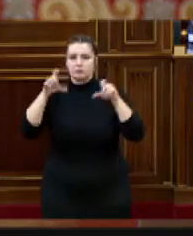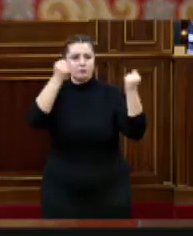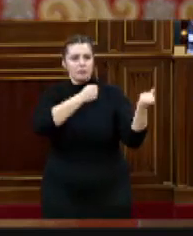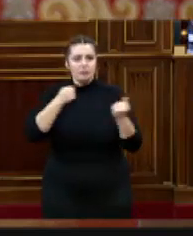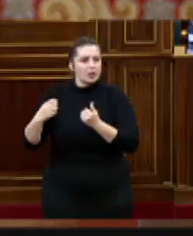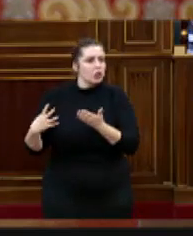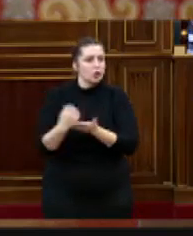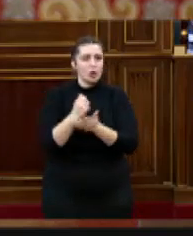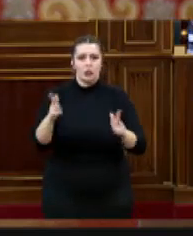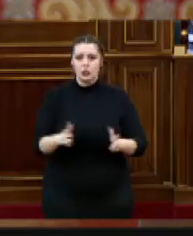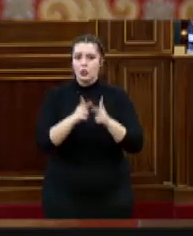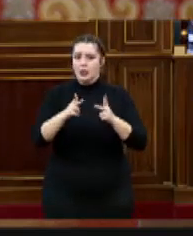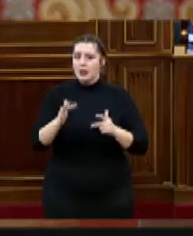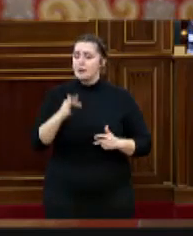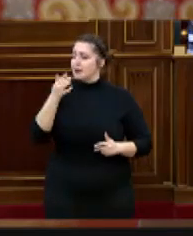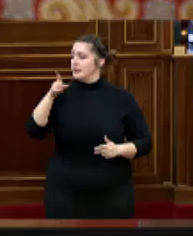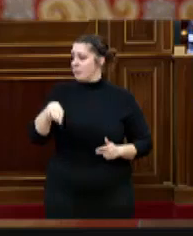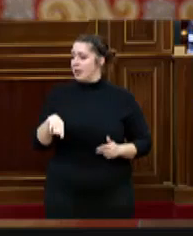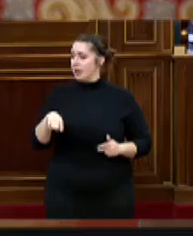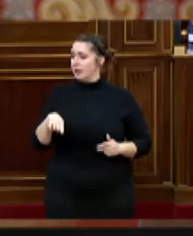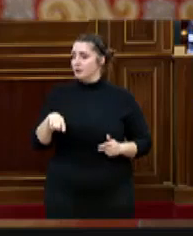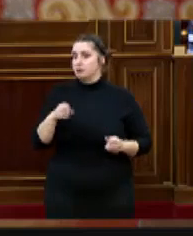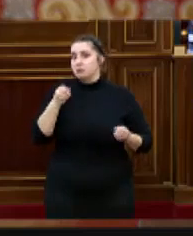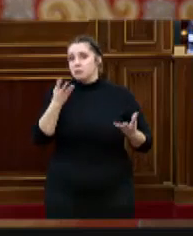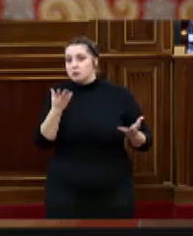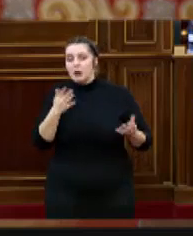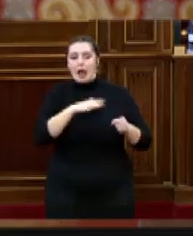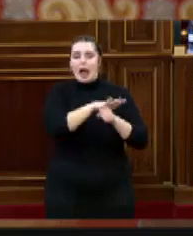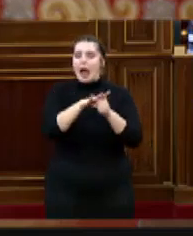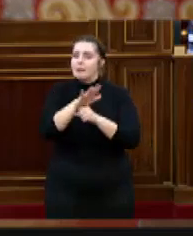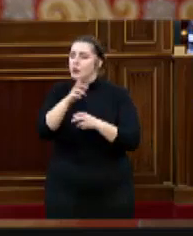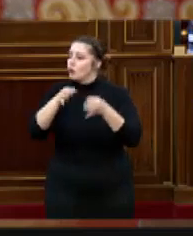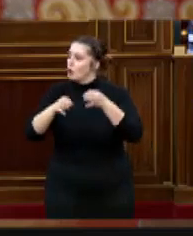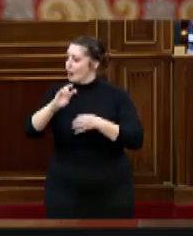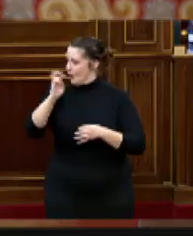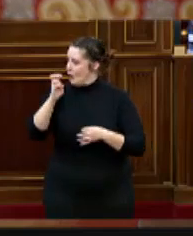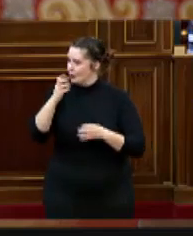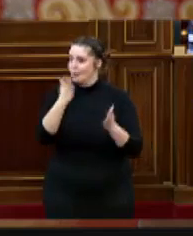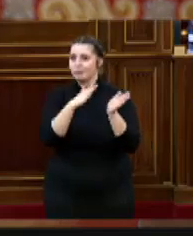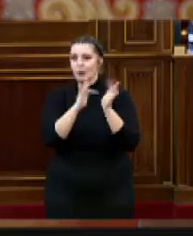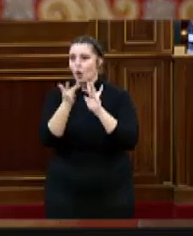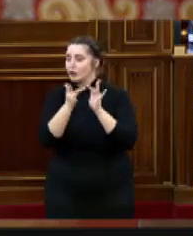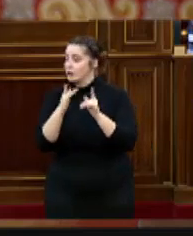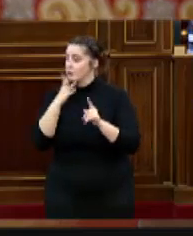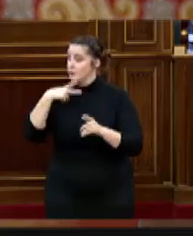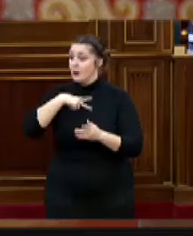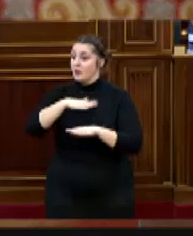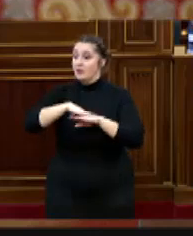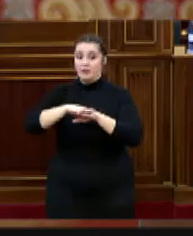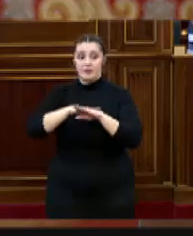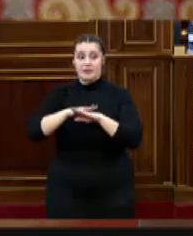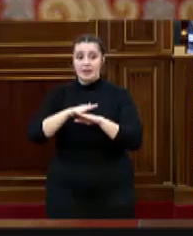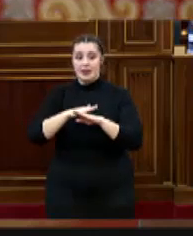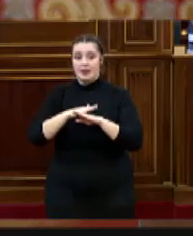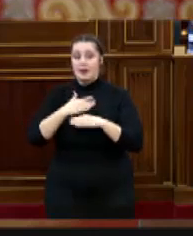sociales y con otros ámbitos jurídicos estoy viendo aquí a la fiscal María José